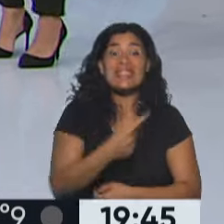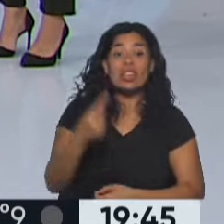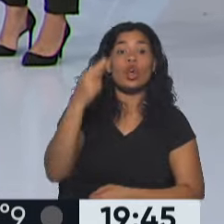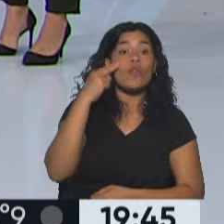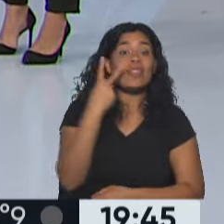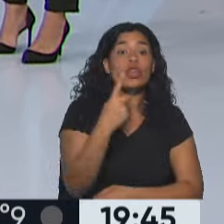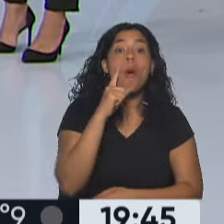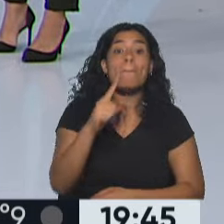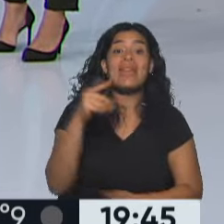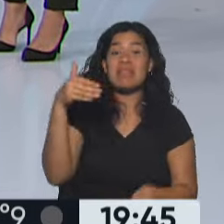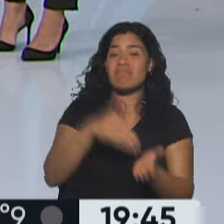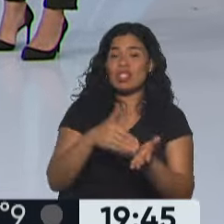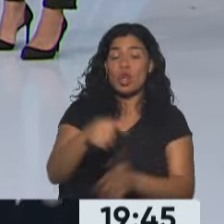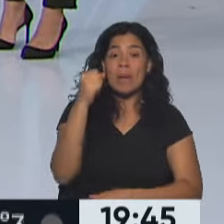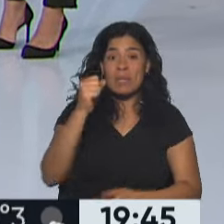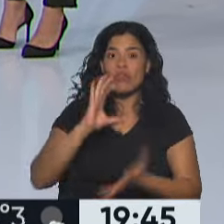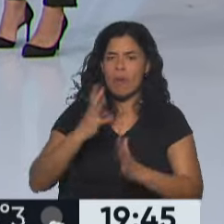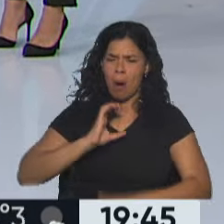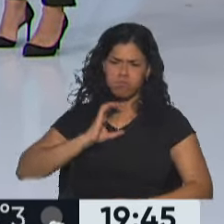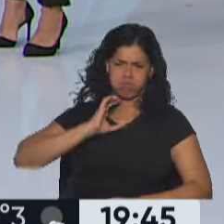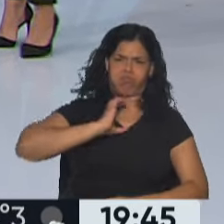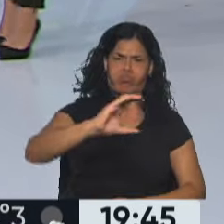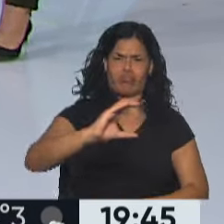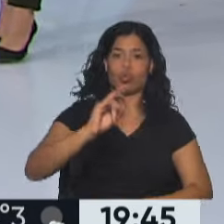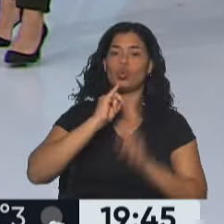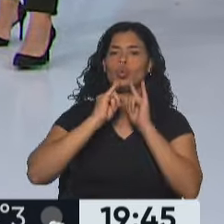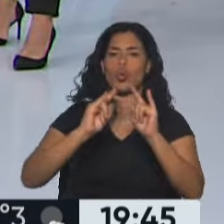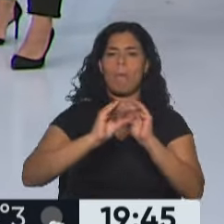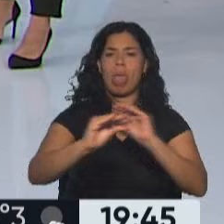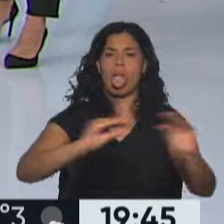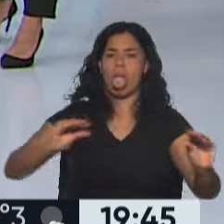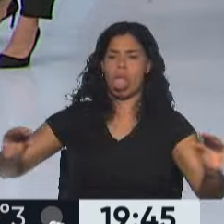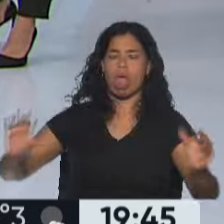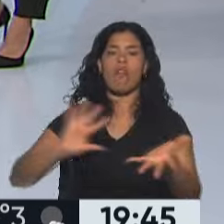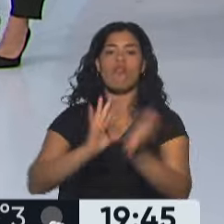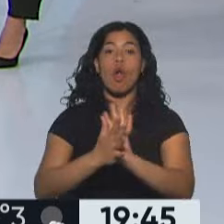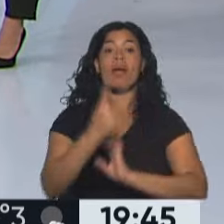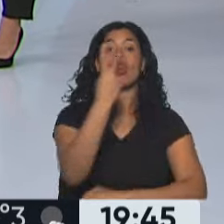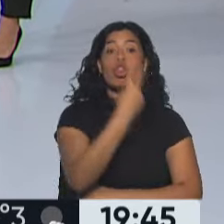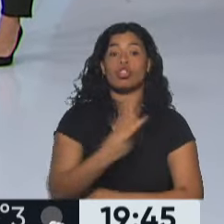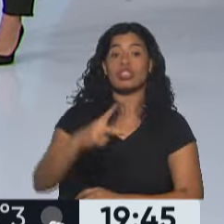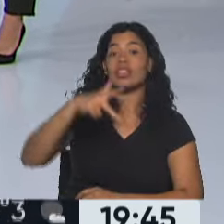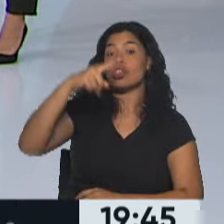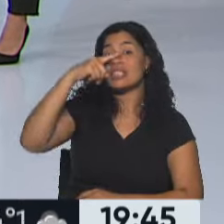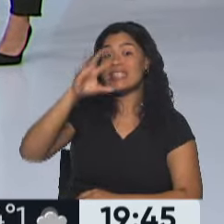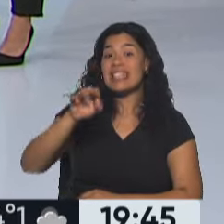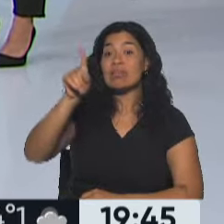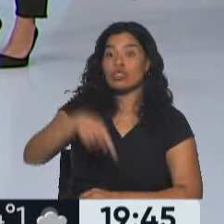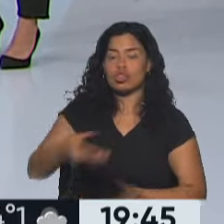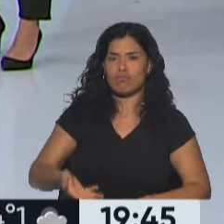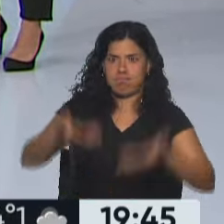para gastos de funcionamiento, lo que implicaba un incremento del 270%. Pero a su vez